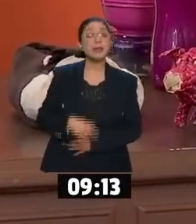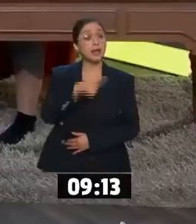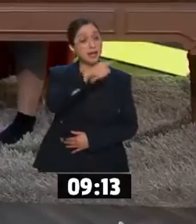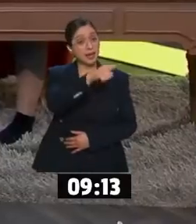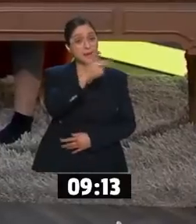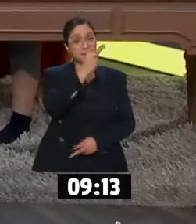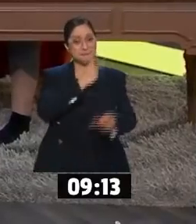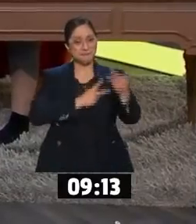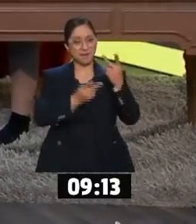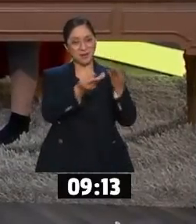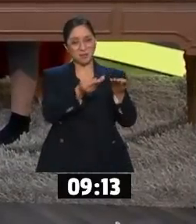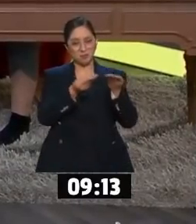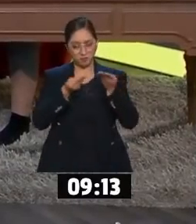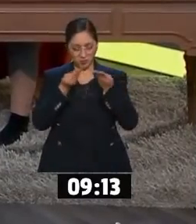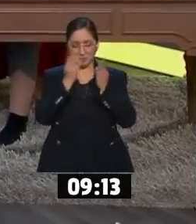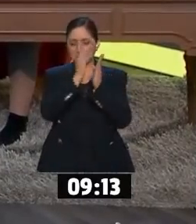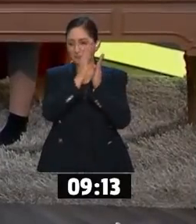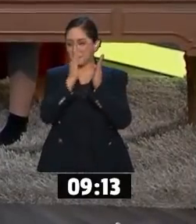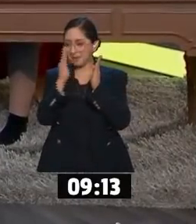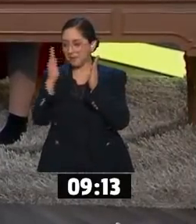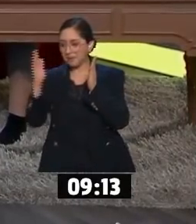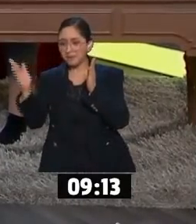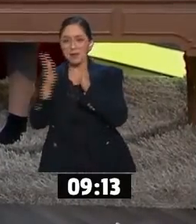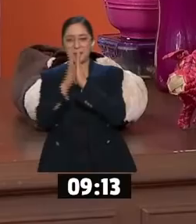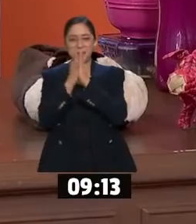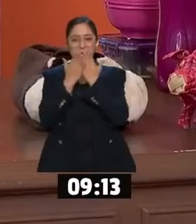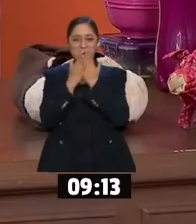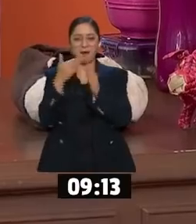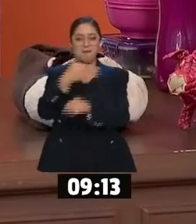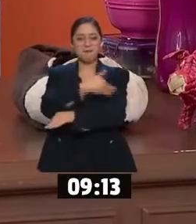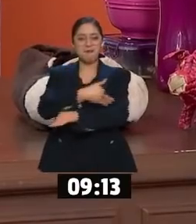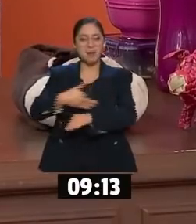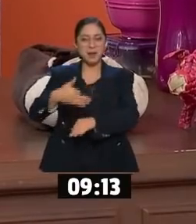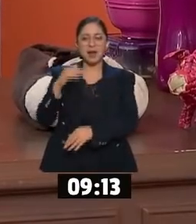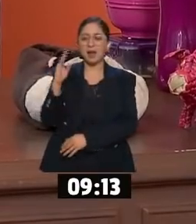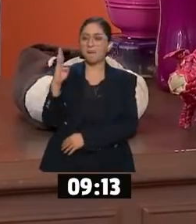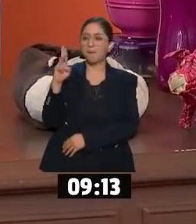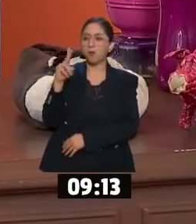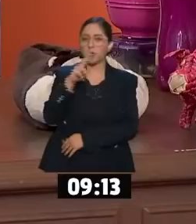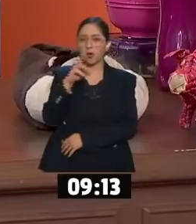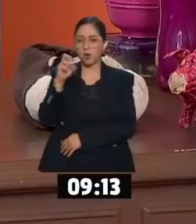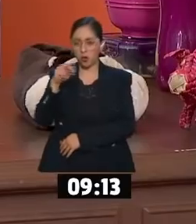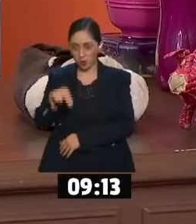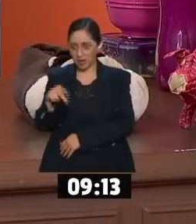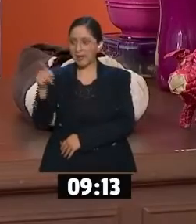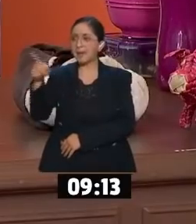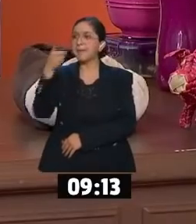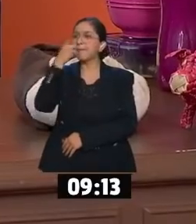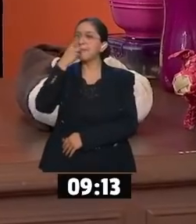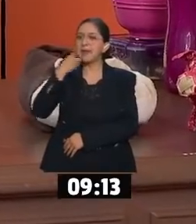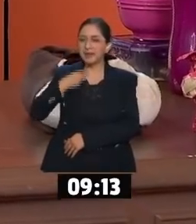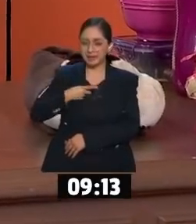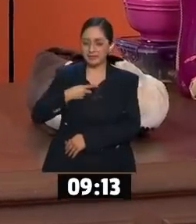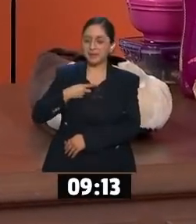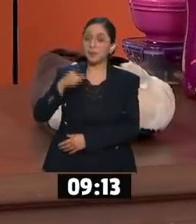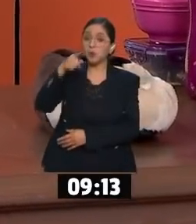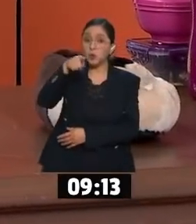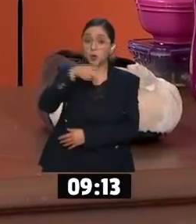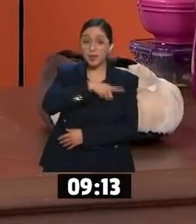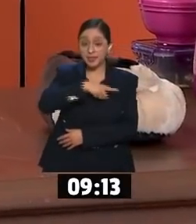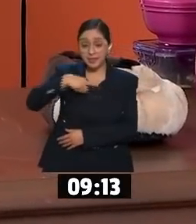la familia Burrón, tiene así Sí, toda sí, la sí, colección. la conozco. Y me dijo, tienes que leer este capítulo,